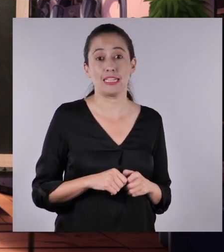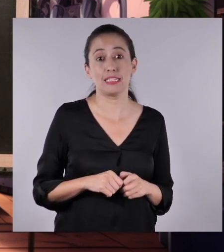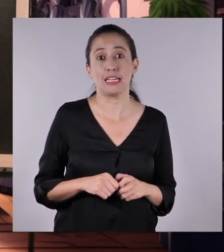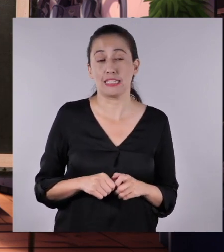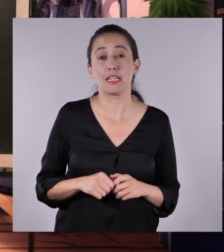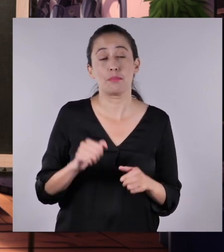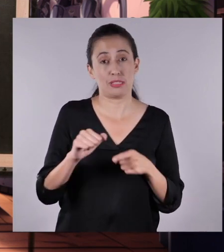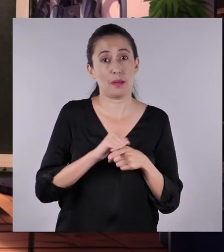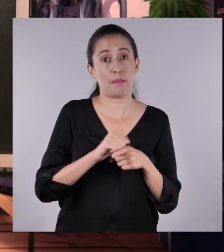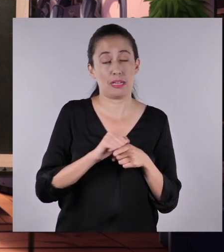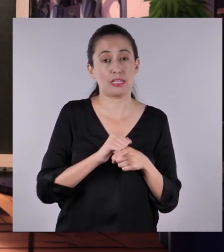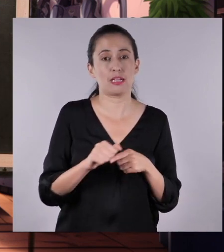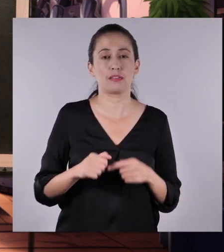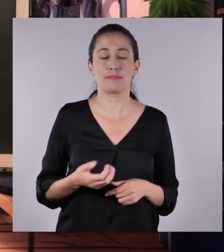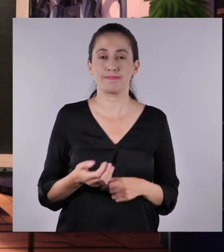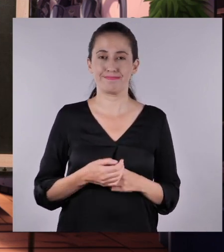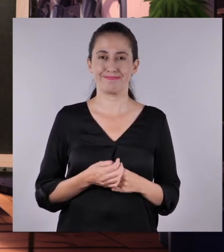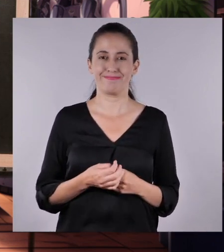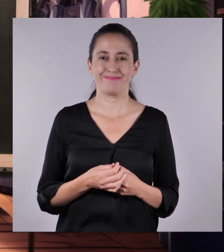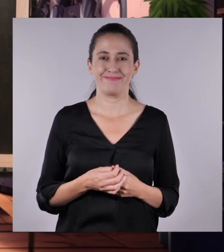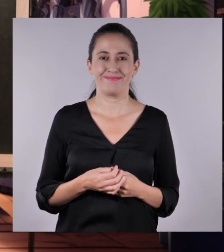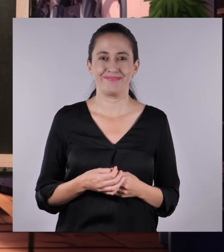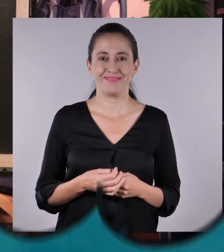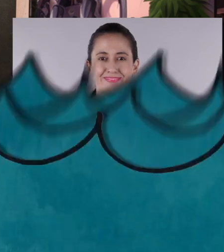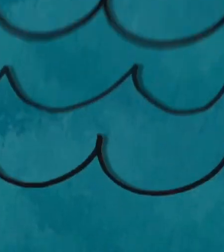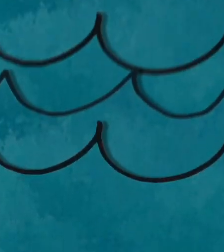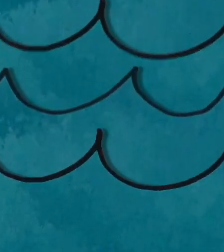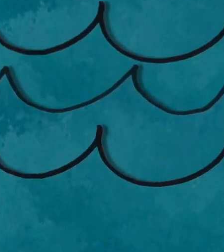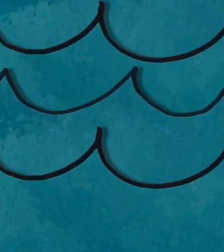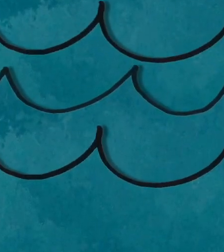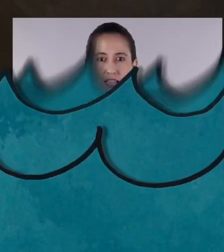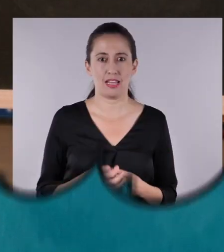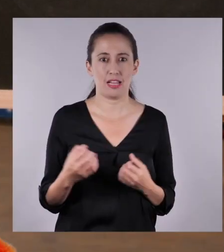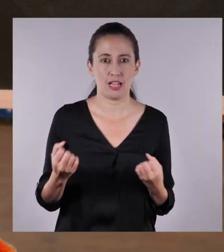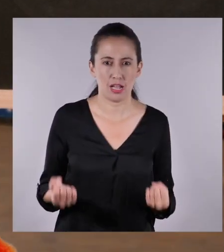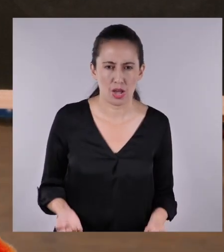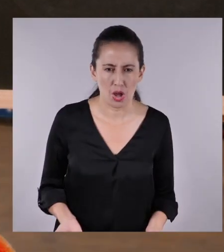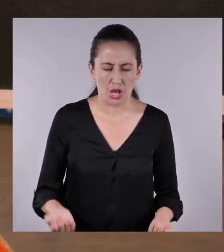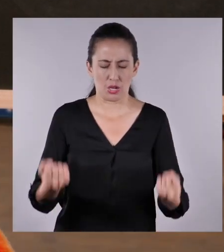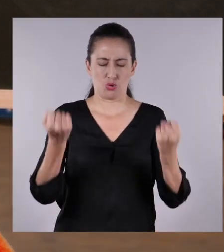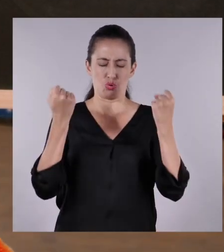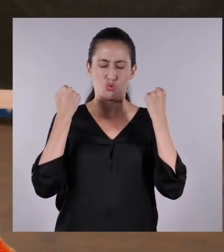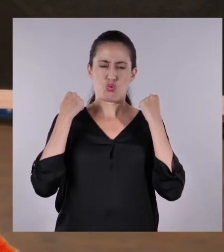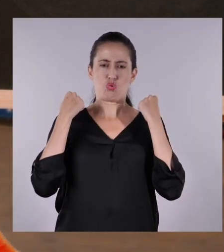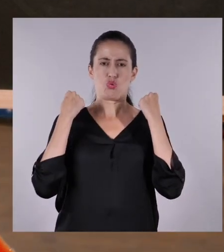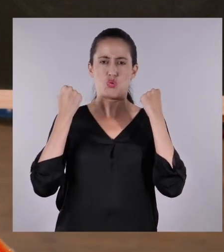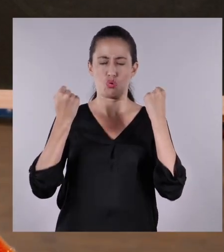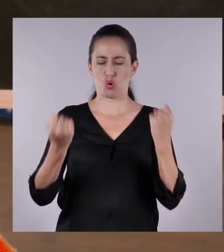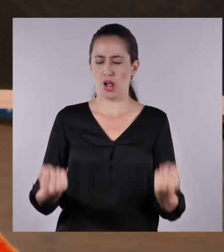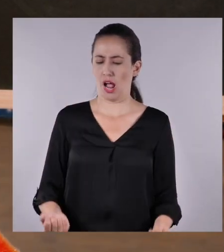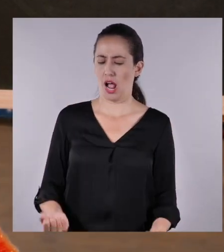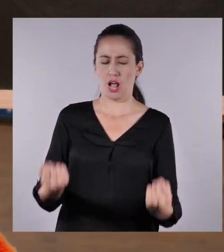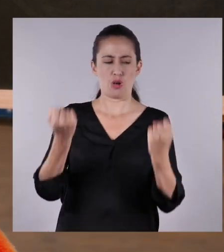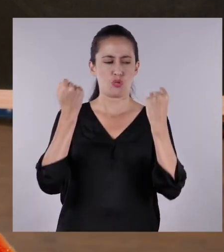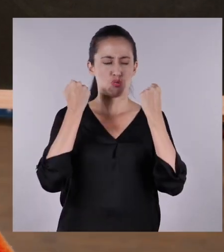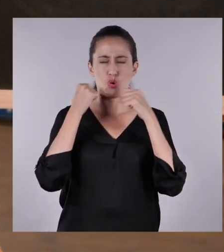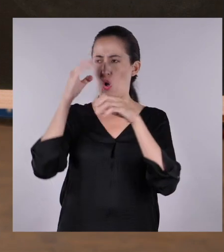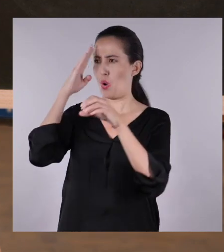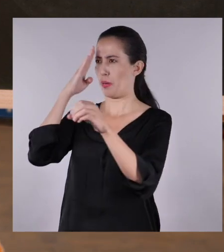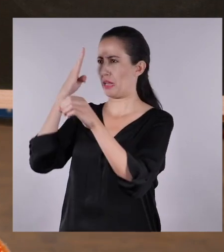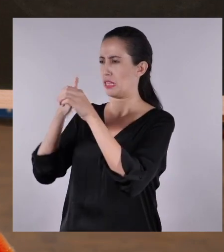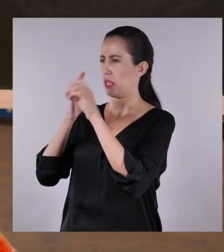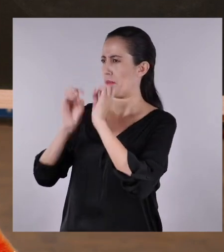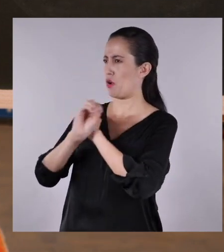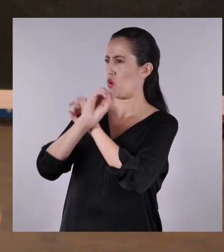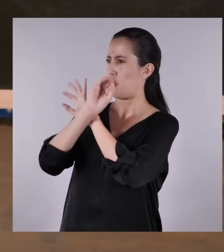Talón punta. Boris, creo que tenemos que seguir practicando. Dale. Talón punta. Eso, Clara. Vamos. Mantén tu